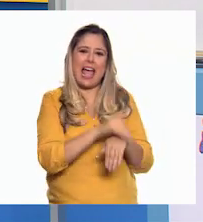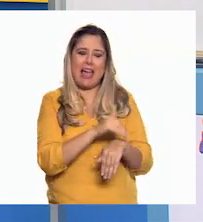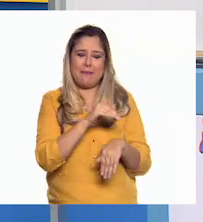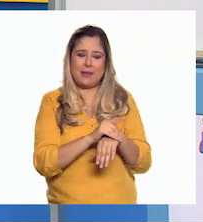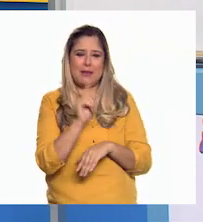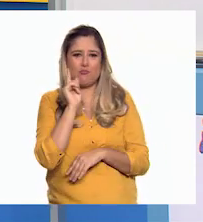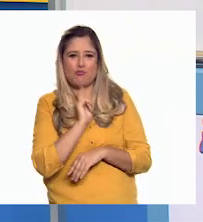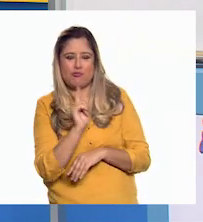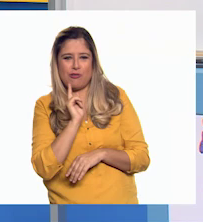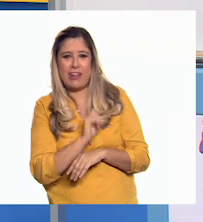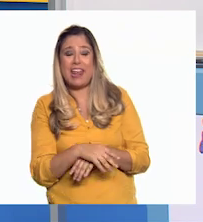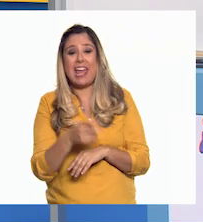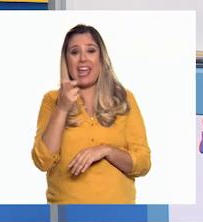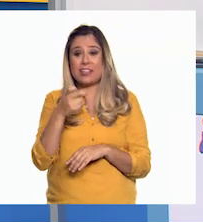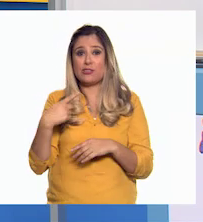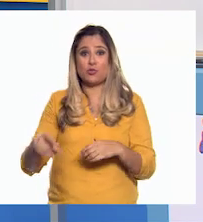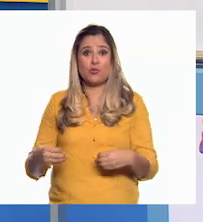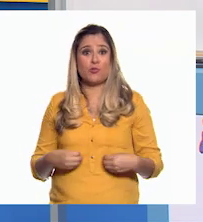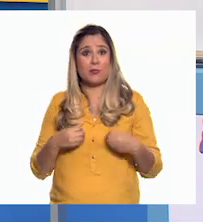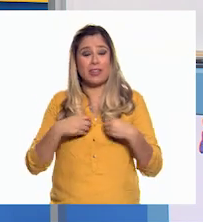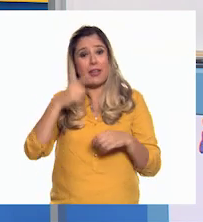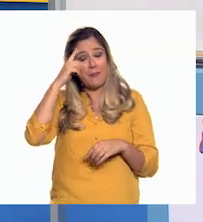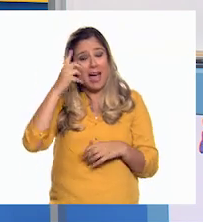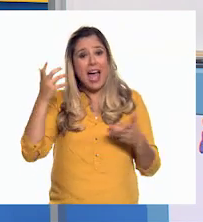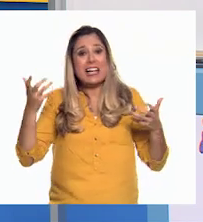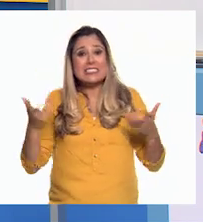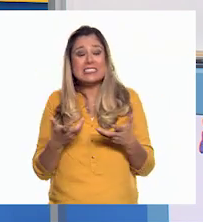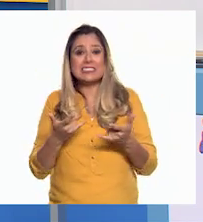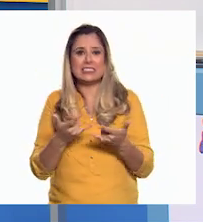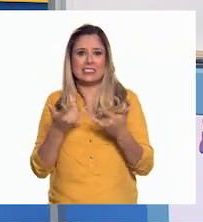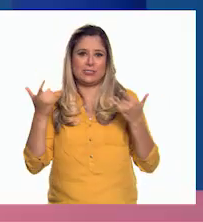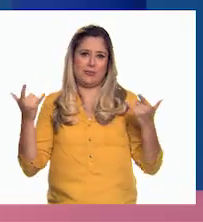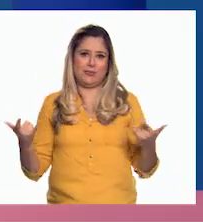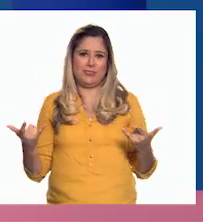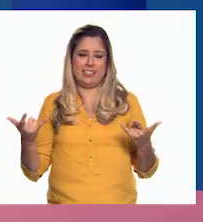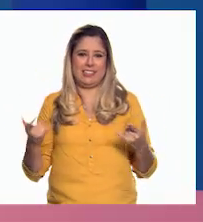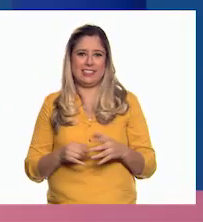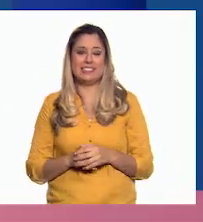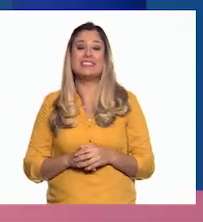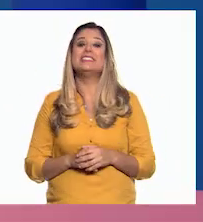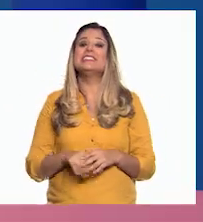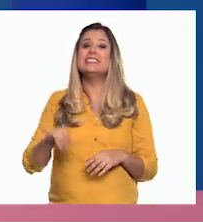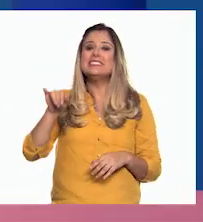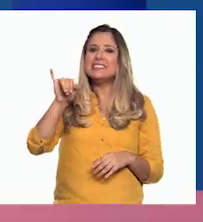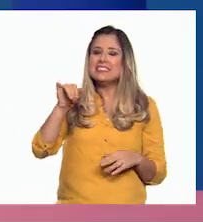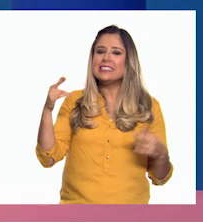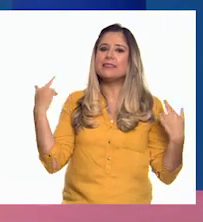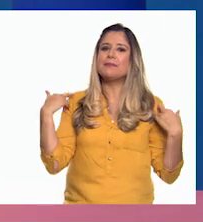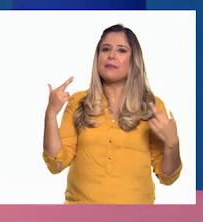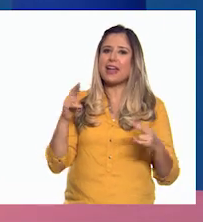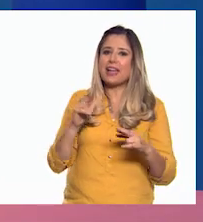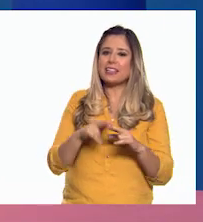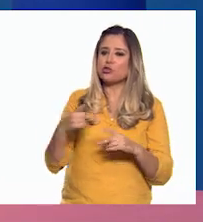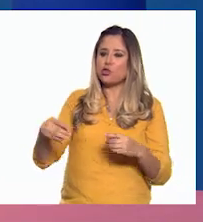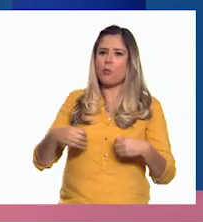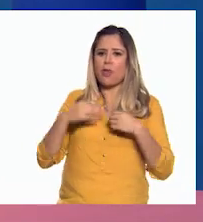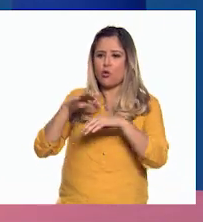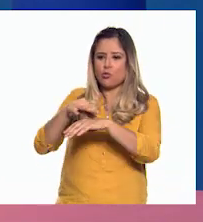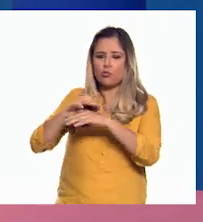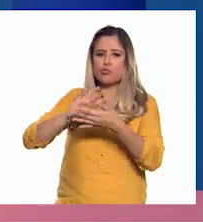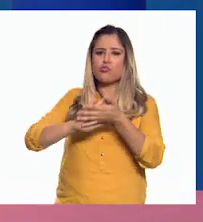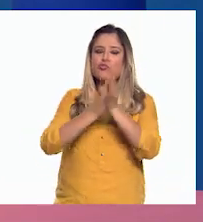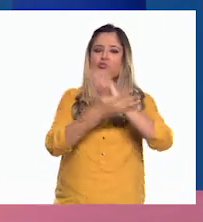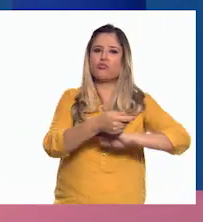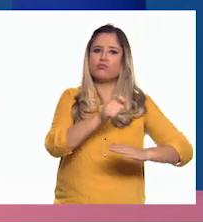dan cuenta cómo el escritor utilizó el hecho de su vida para crear una historia? Sí, maestra. ¿Y todos los escritores